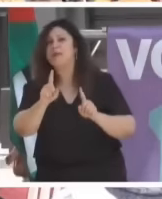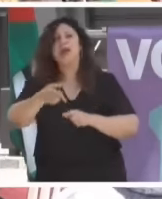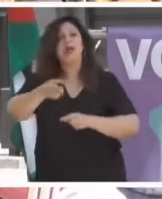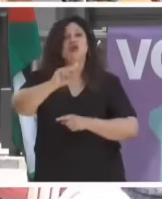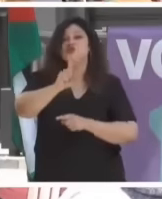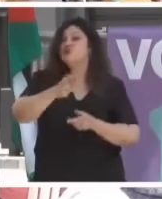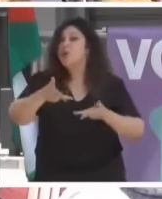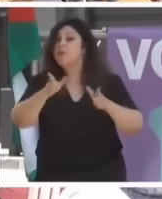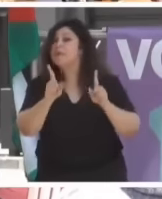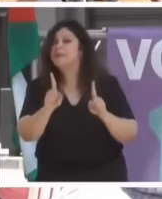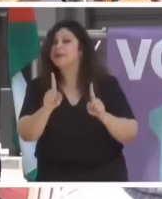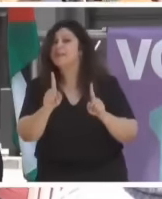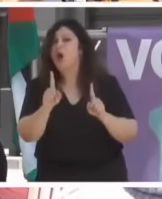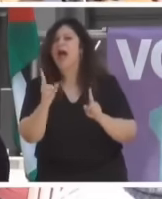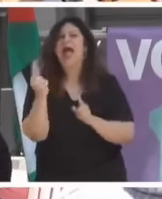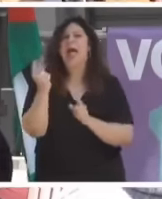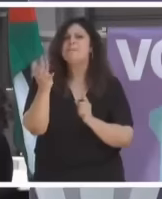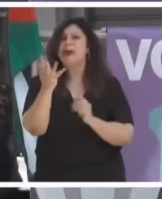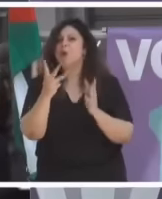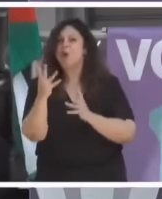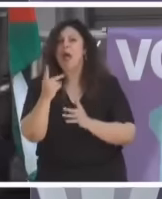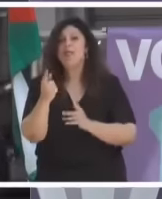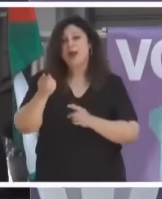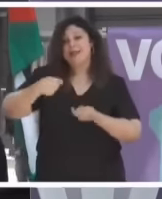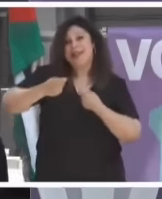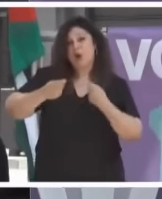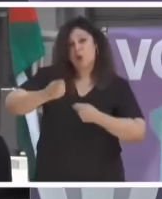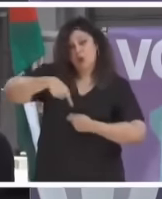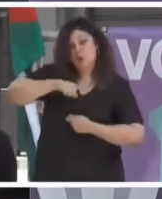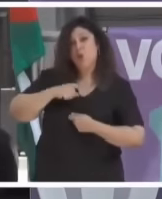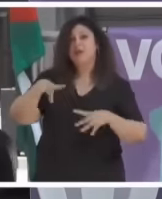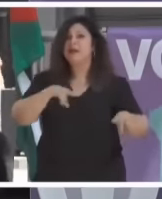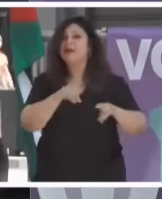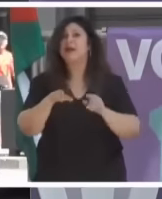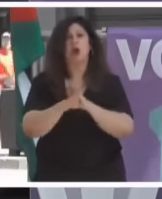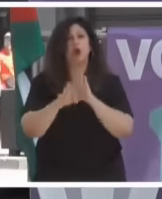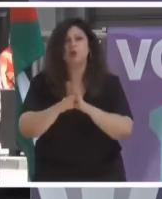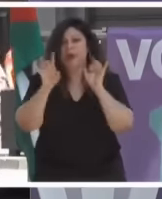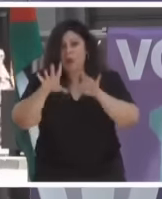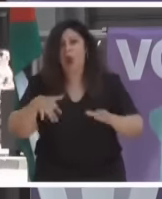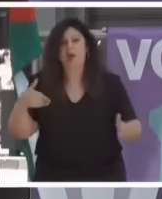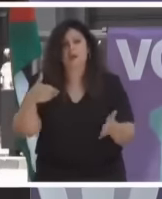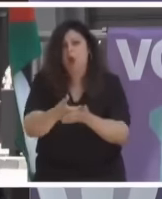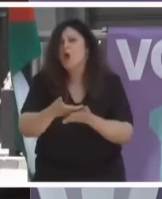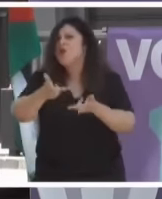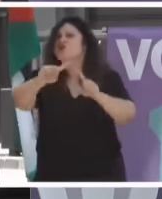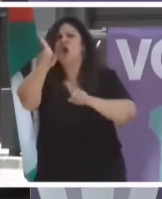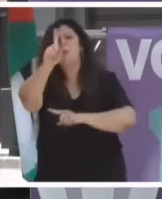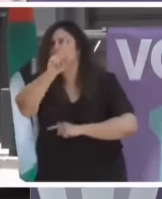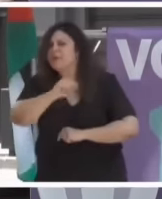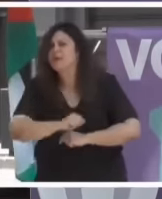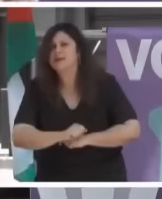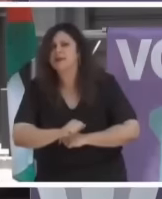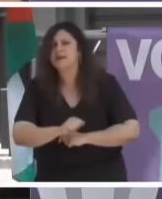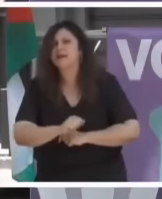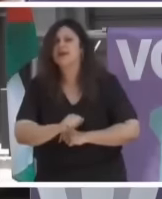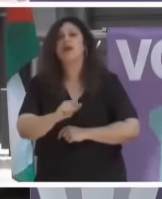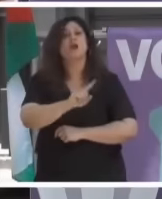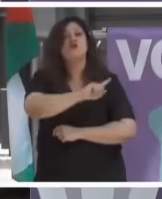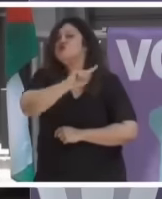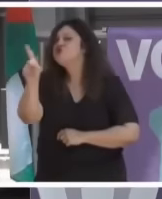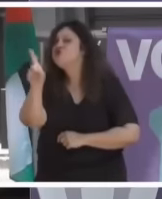los especuladores sigan haciendo negocio con nuestra tierra tal y como están haciendo. Y no lo vamos